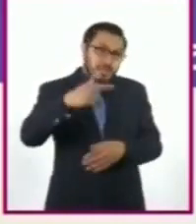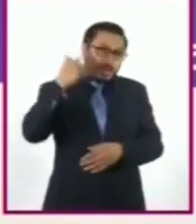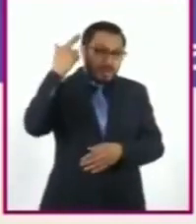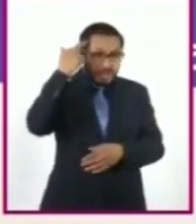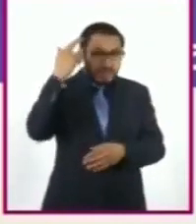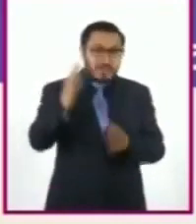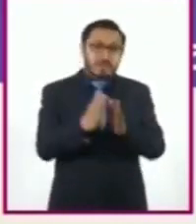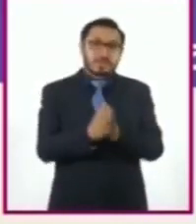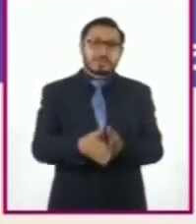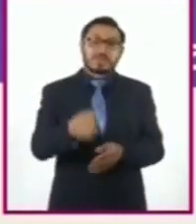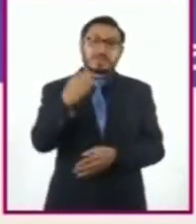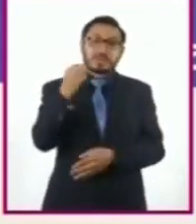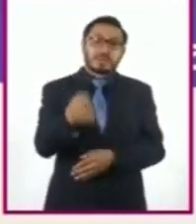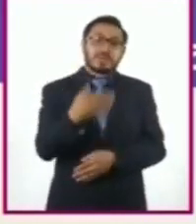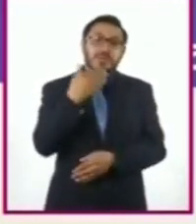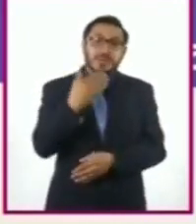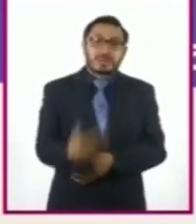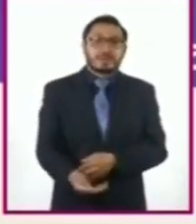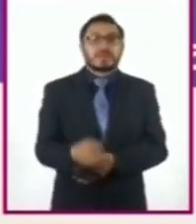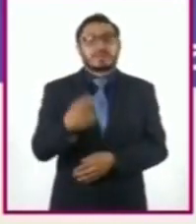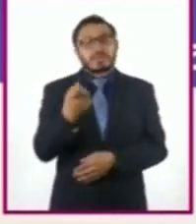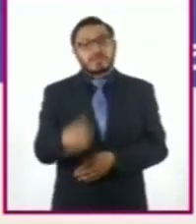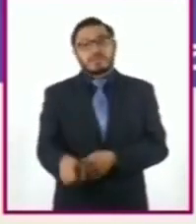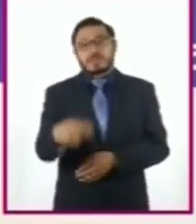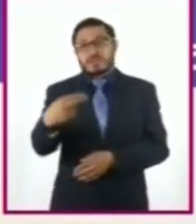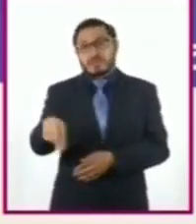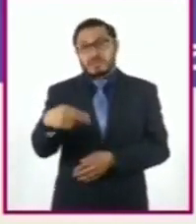por bien y mande que se nombre